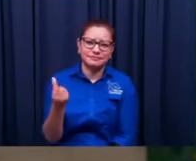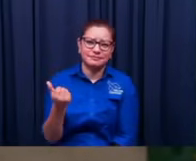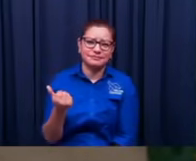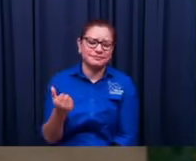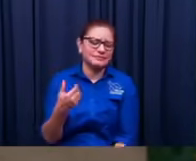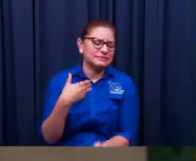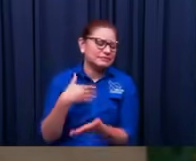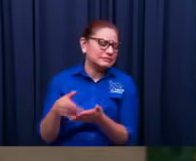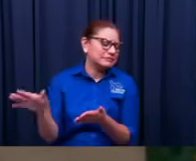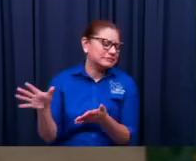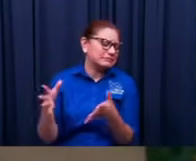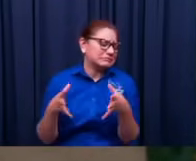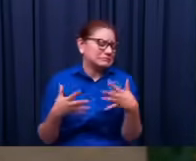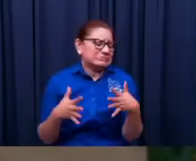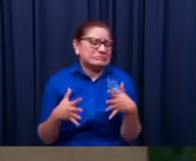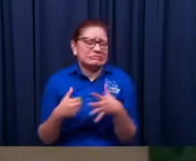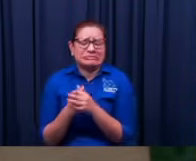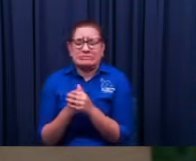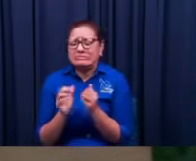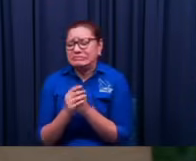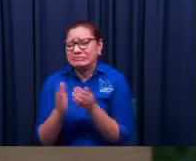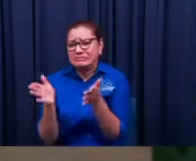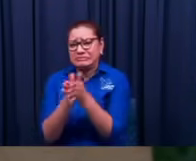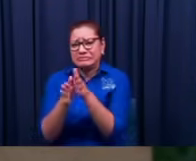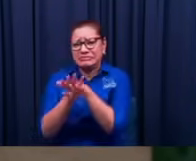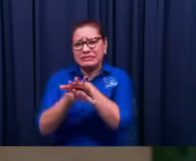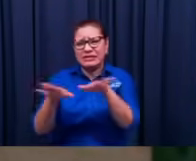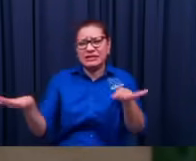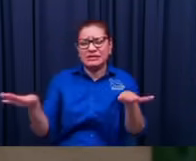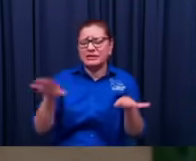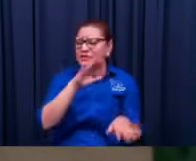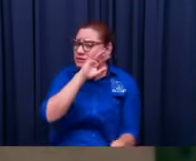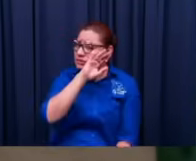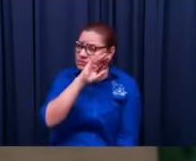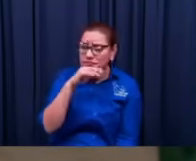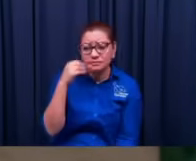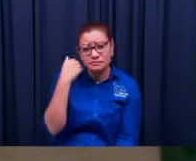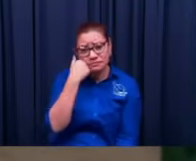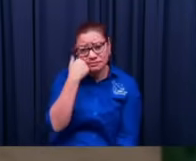Se va el miedo, el espíritu de muerte, la enfermedad,